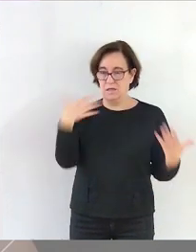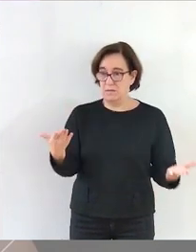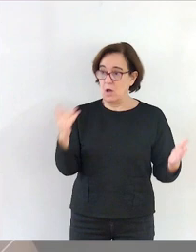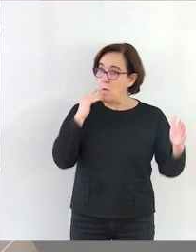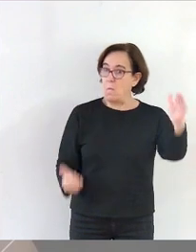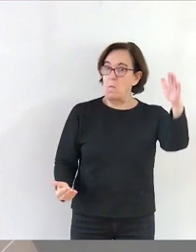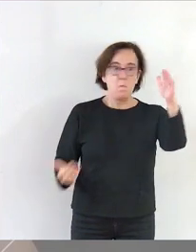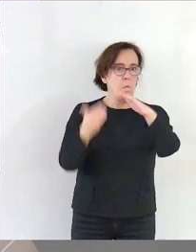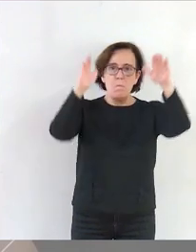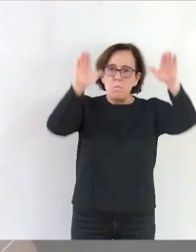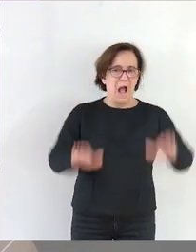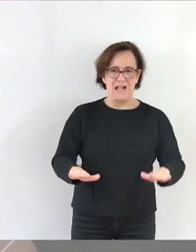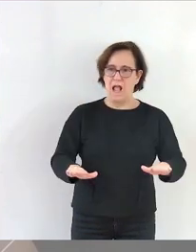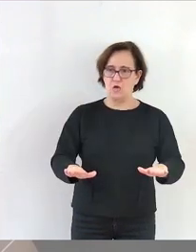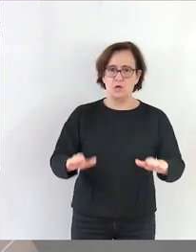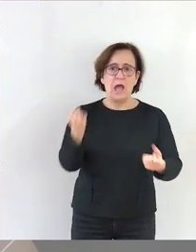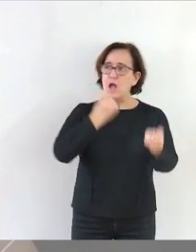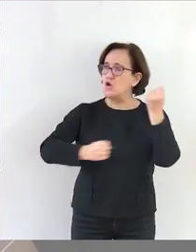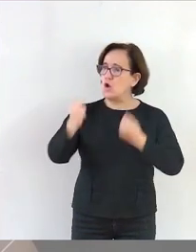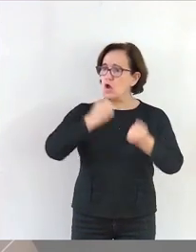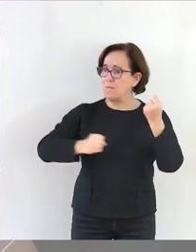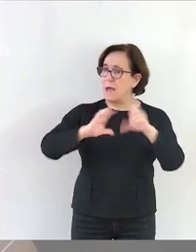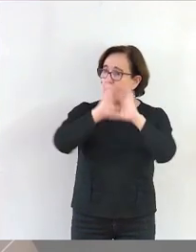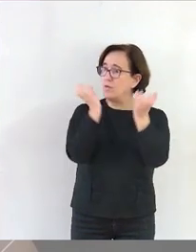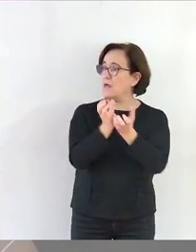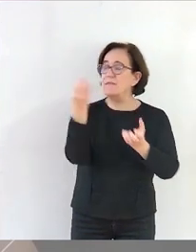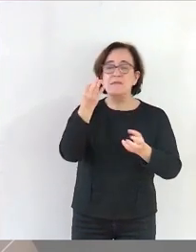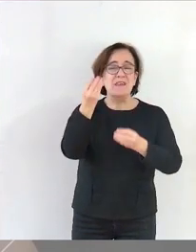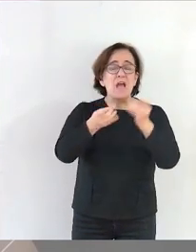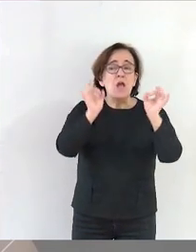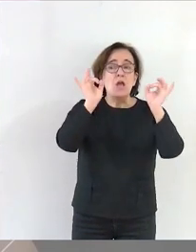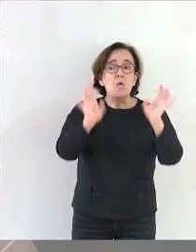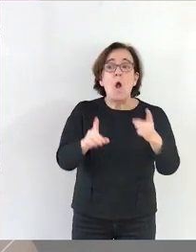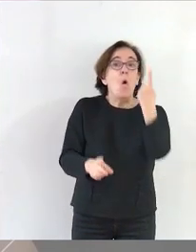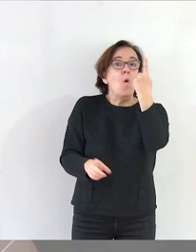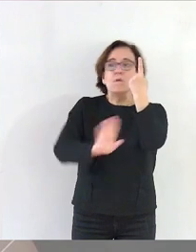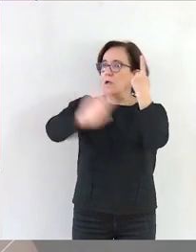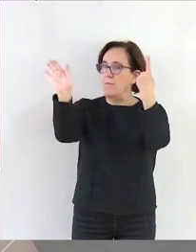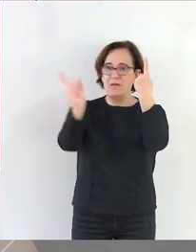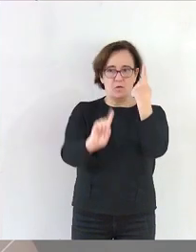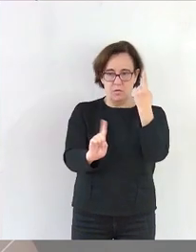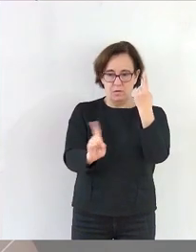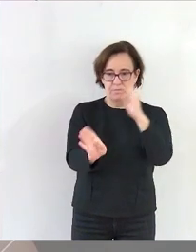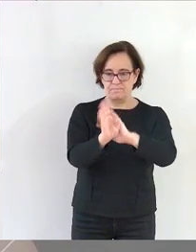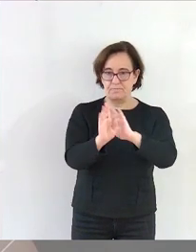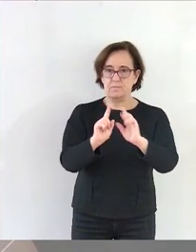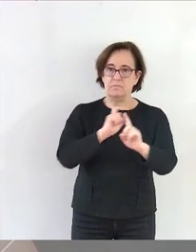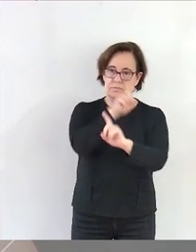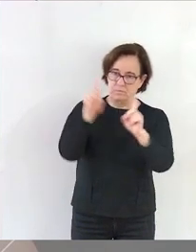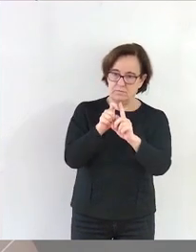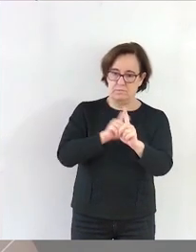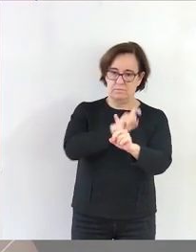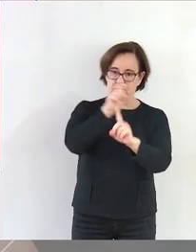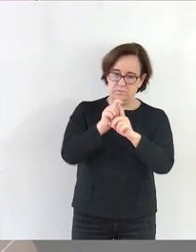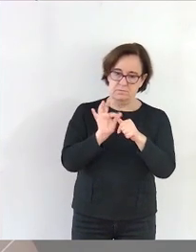paralizamos la economía mundial Así es que necesitamos hacerlo eso pero no una vez sino es un año al